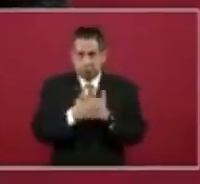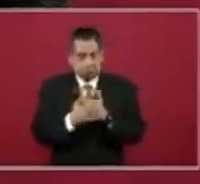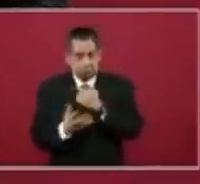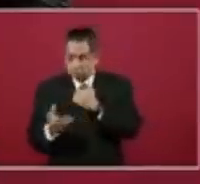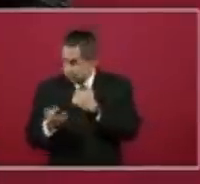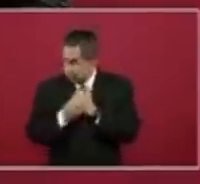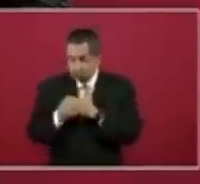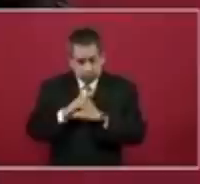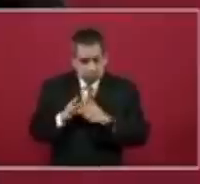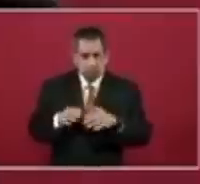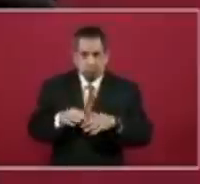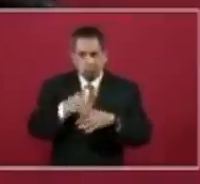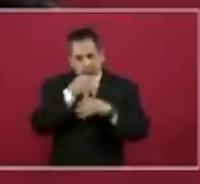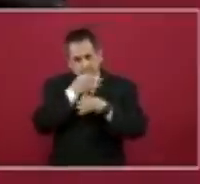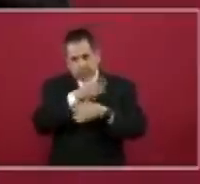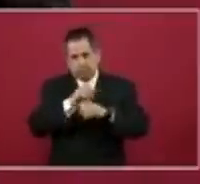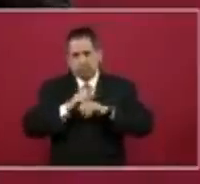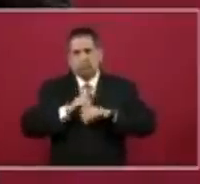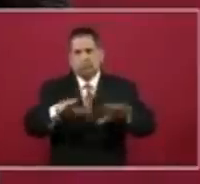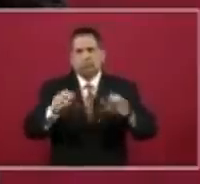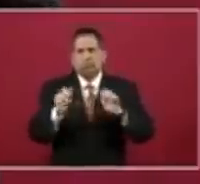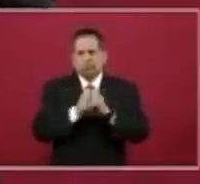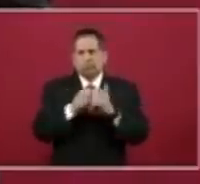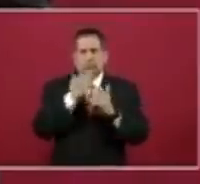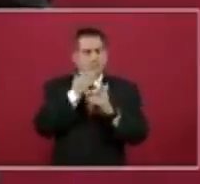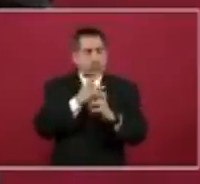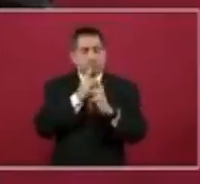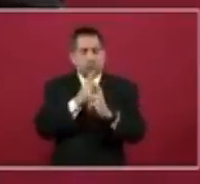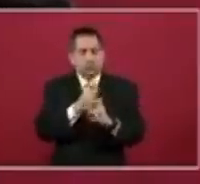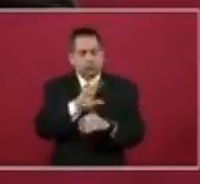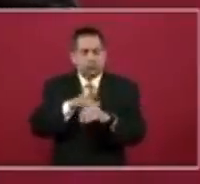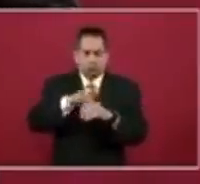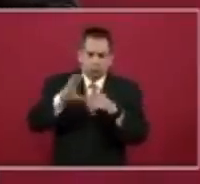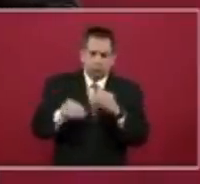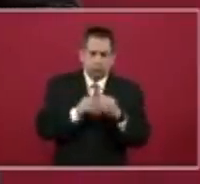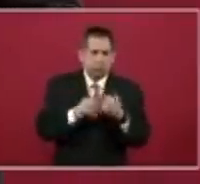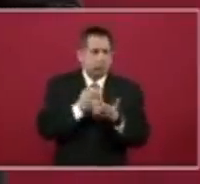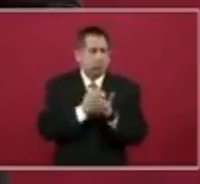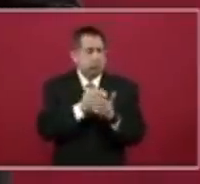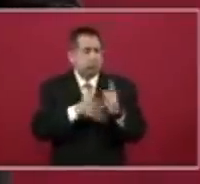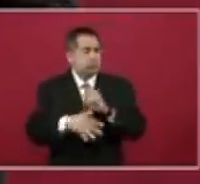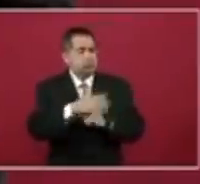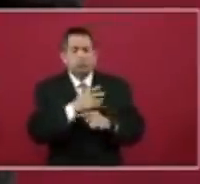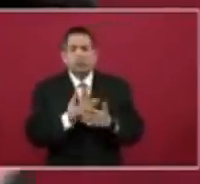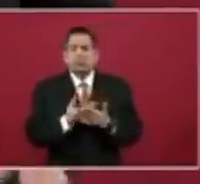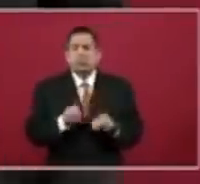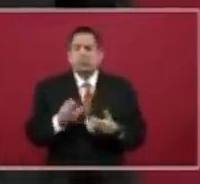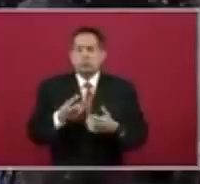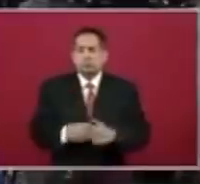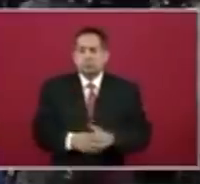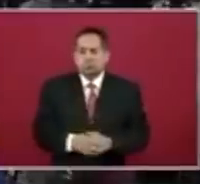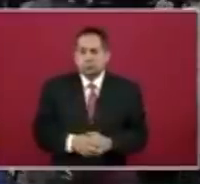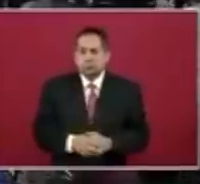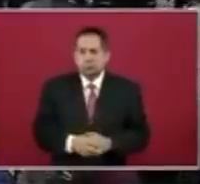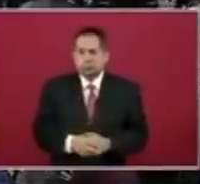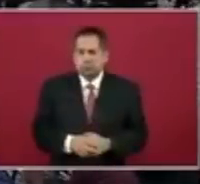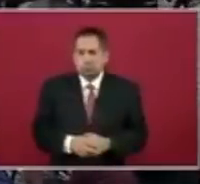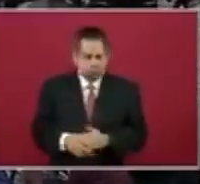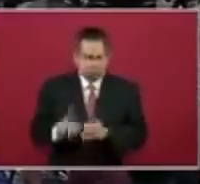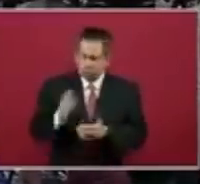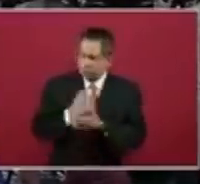autorice, lo daremos a conocer con los resultados incluso de las economías que se han logrado. A ver, pero de una